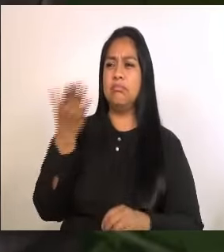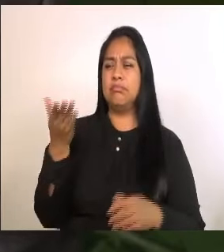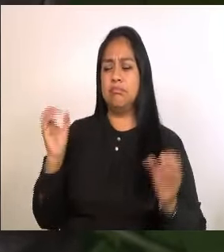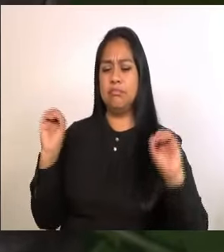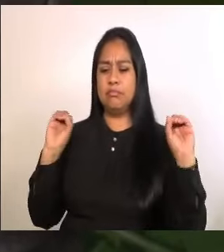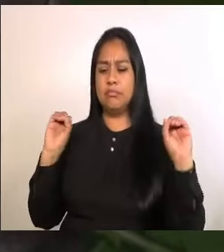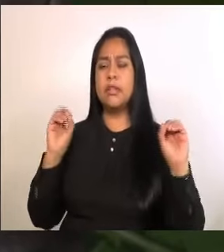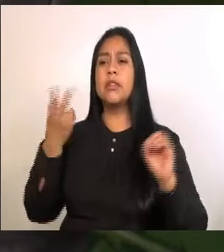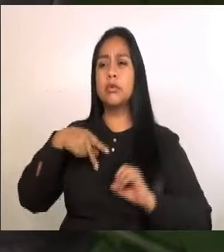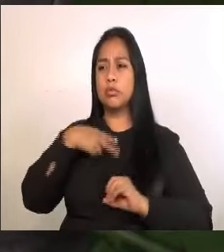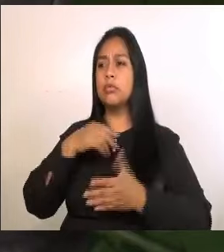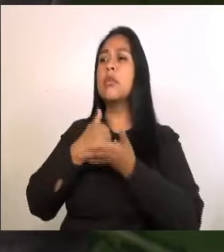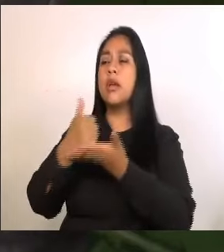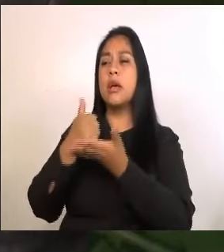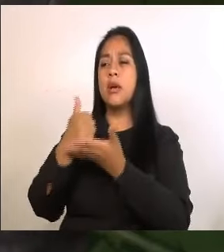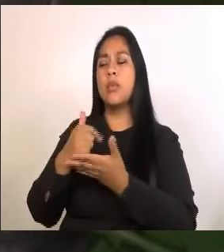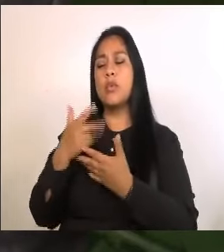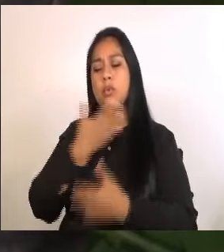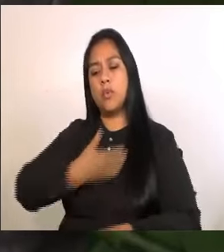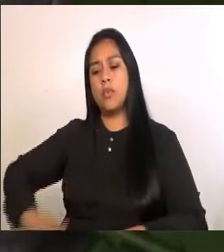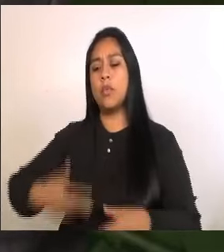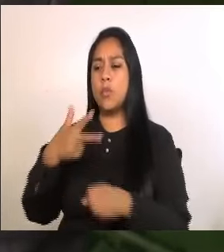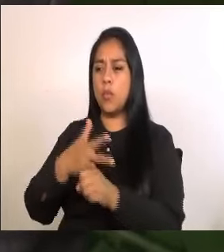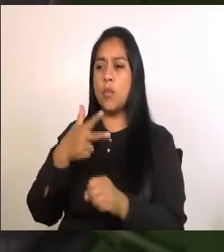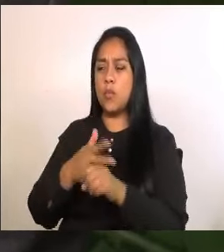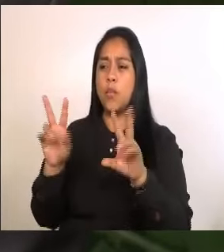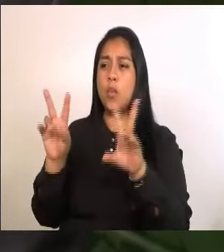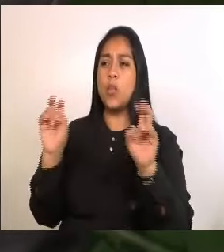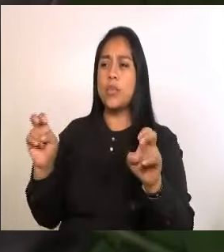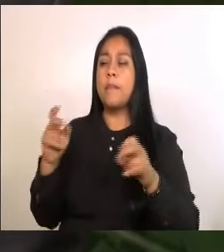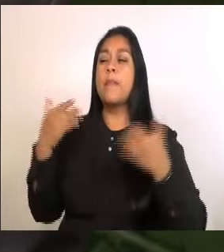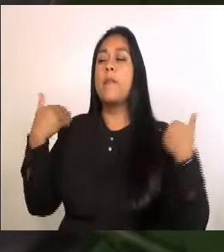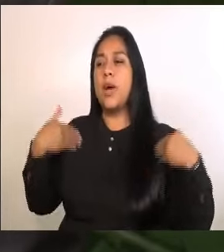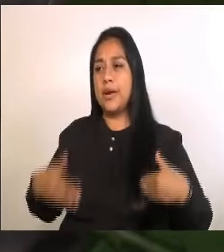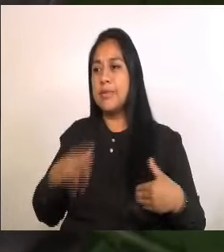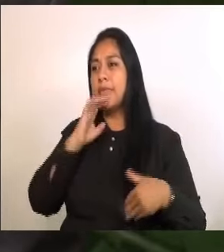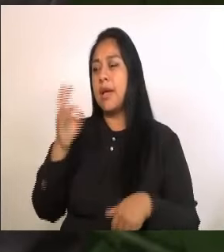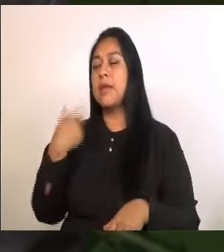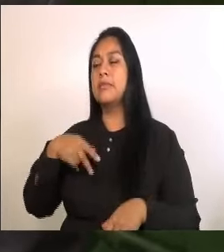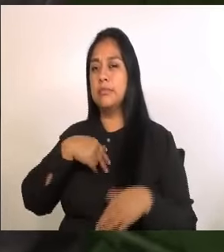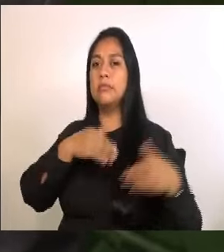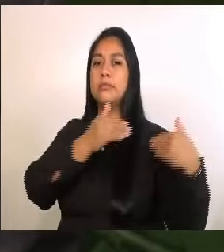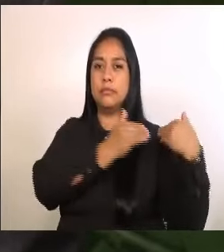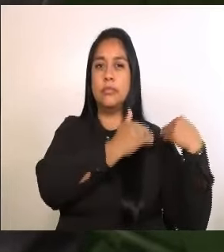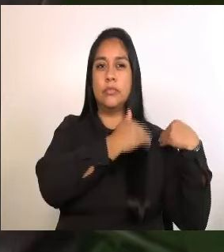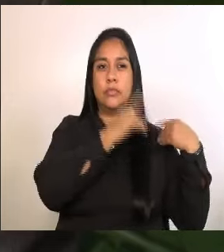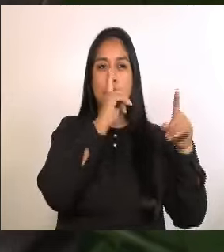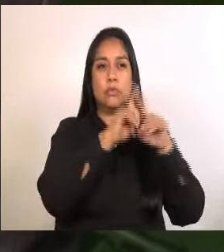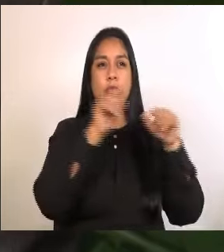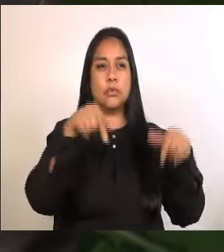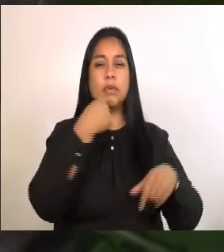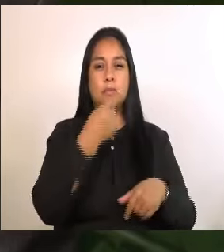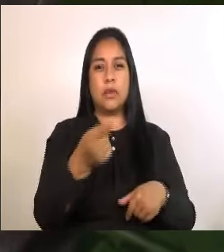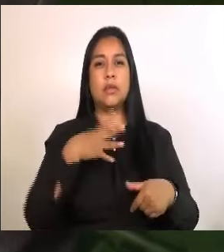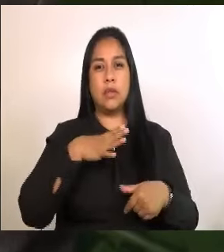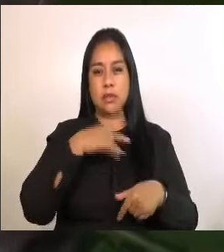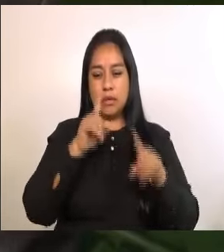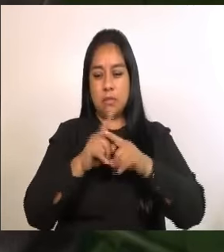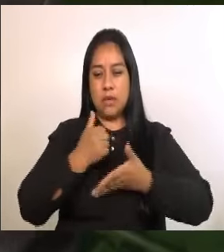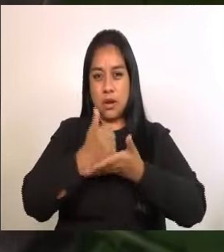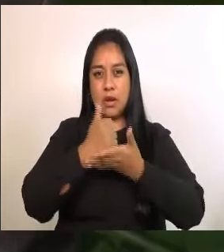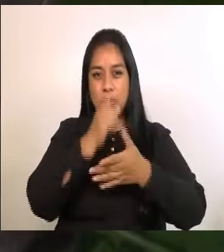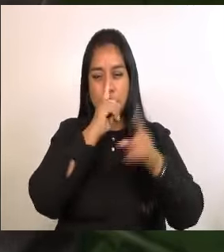El ánimo de colaboración del gobierno de Guatemala en un tema humanitario es nuestro compromiso, así como la vocación de este gobierno,